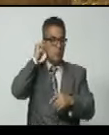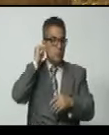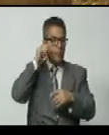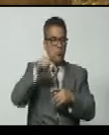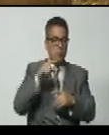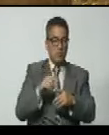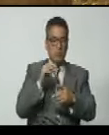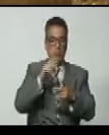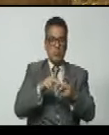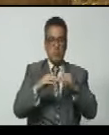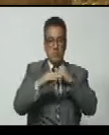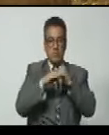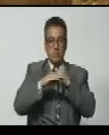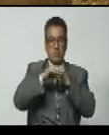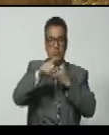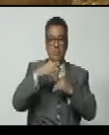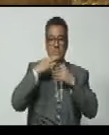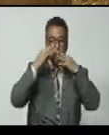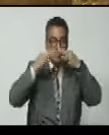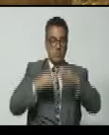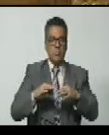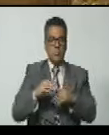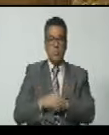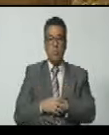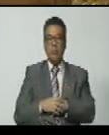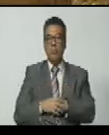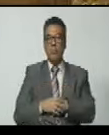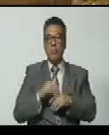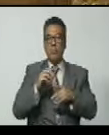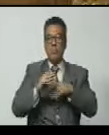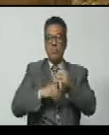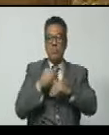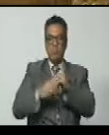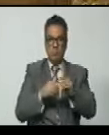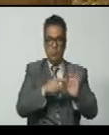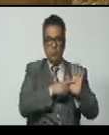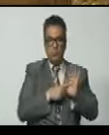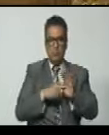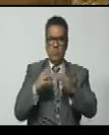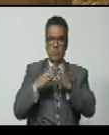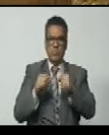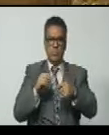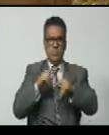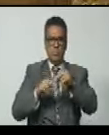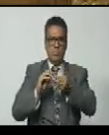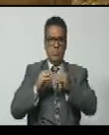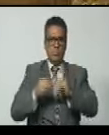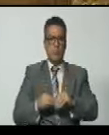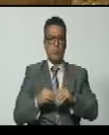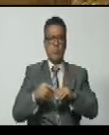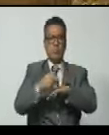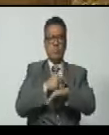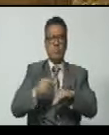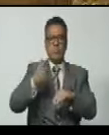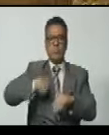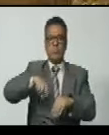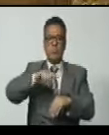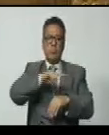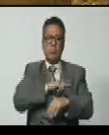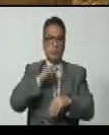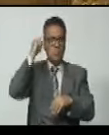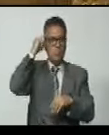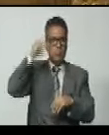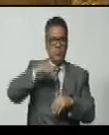en condiciones de igualdad real y efectiva, en corresponsabilidad con toda la estructura del Estado. Nosotras